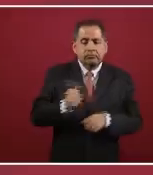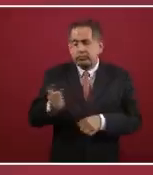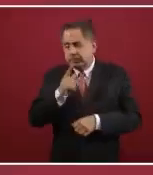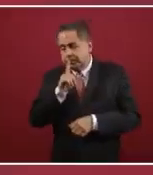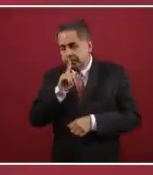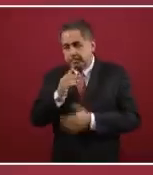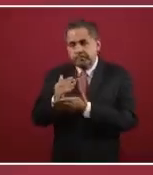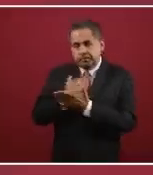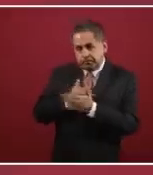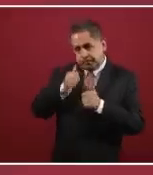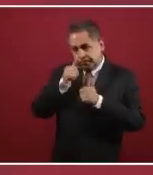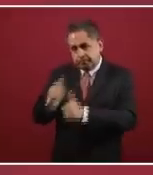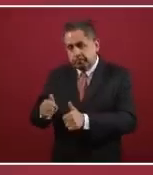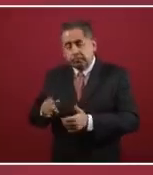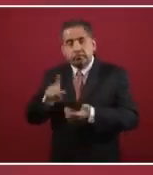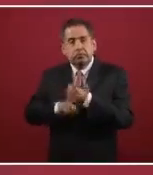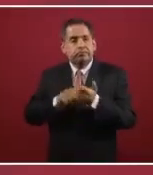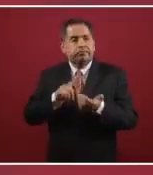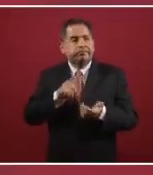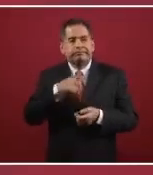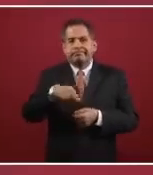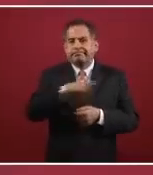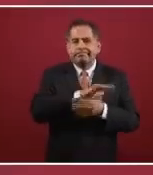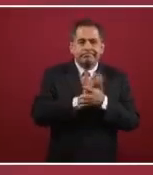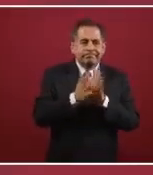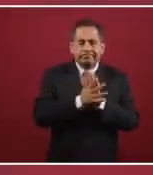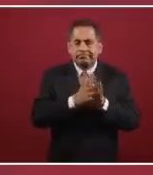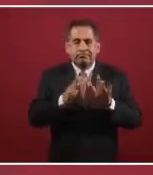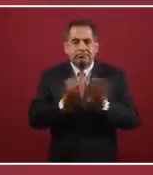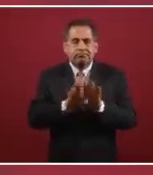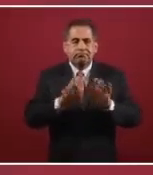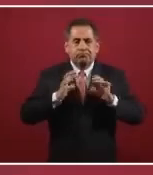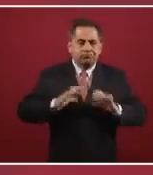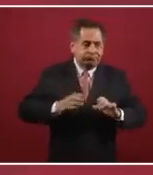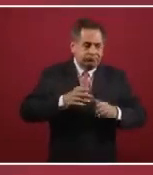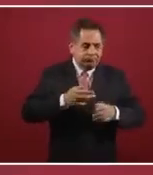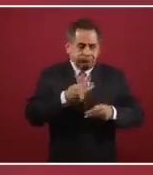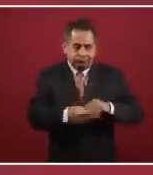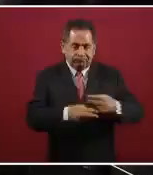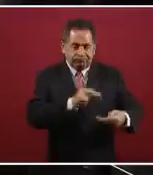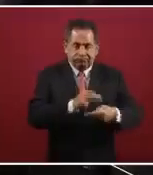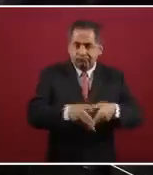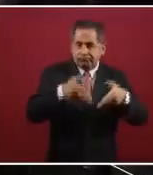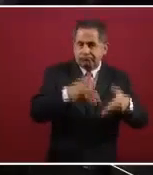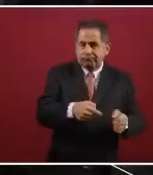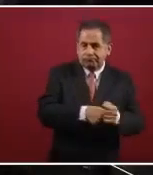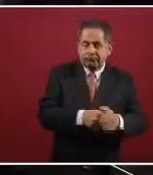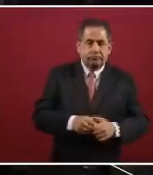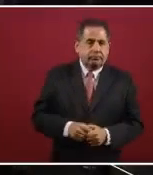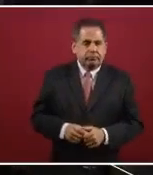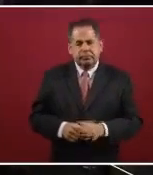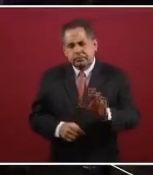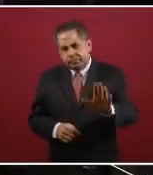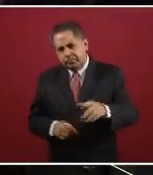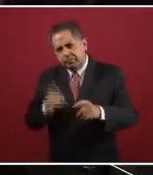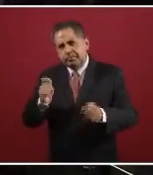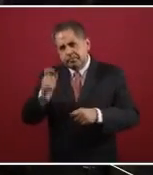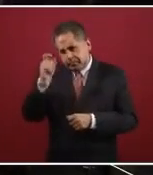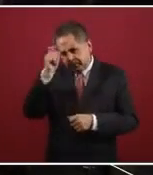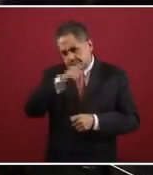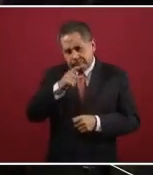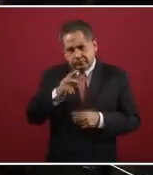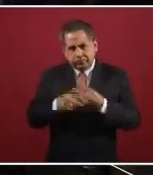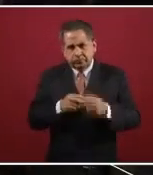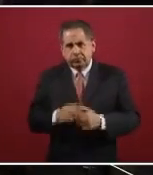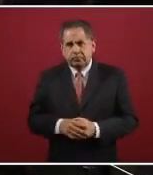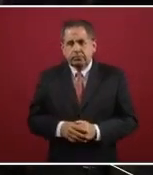delictiva, sino de las prácticas que utilizan en lo fundamental la delincuencia organizada en las regiones del país. ¿Significa lo complicado entonces, dice usted, que pueda